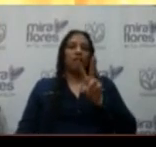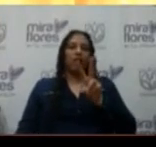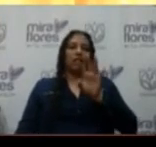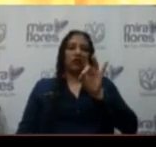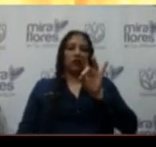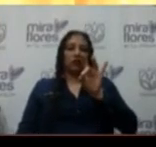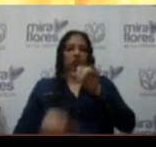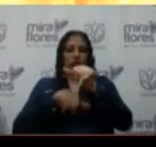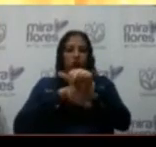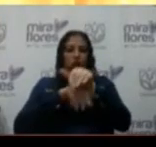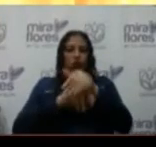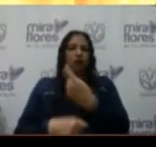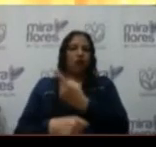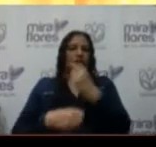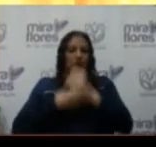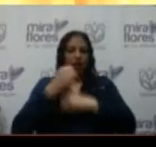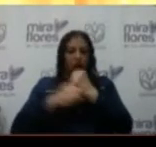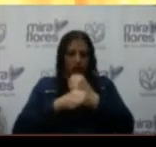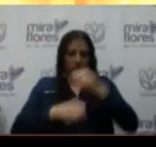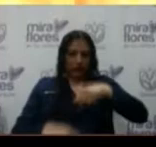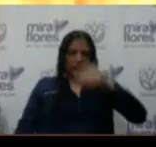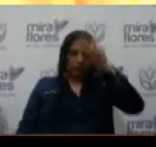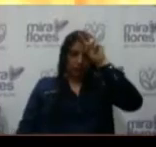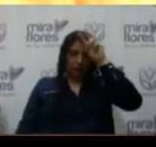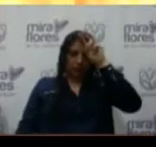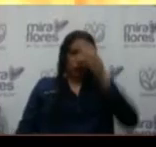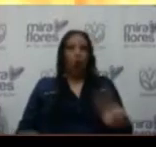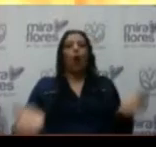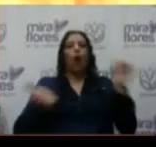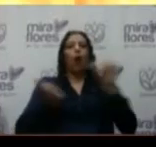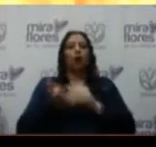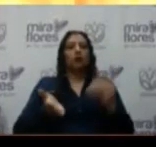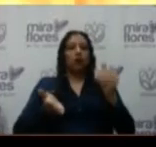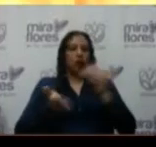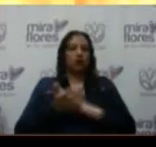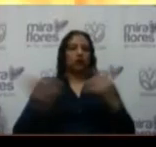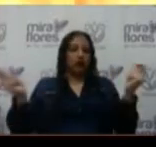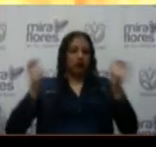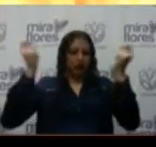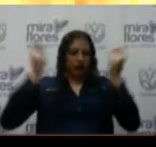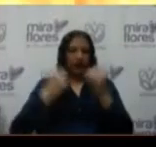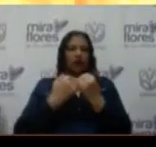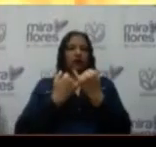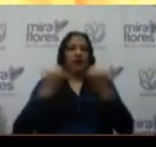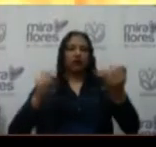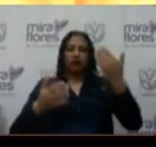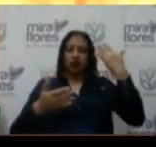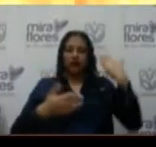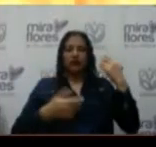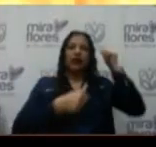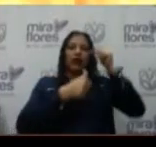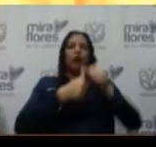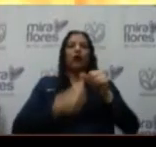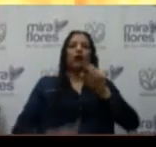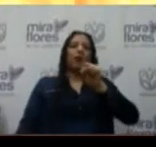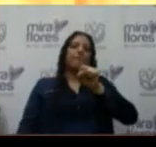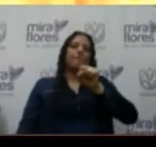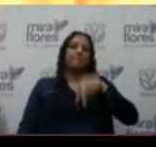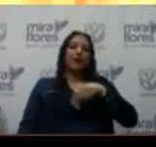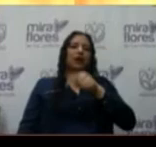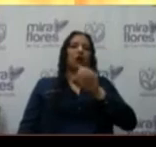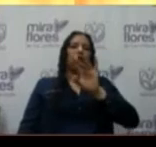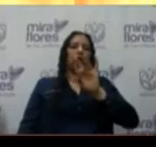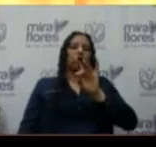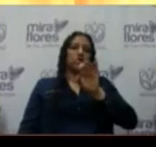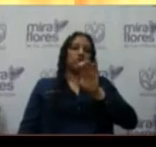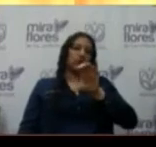año, el Perú festeja un aniversario más de su independencia. Se recuerda que en el año 1821, el